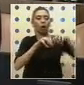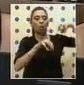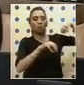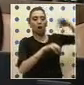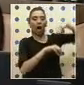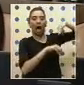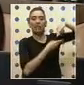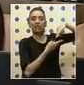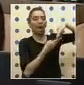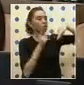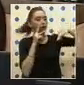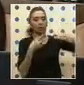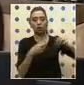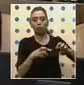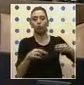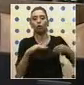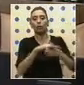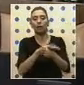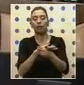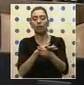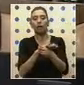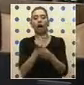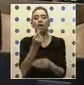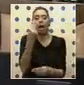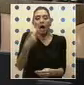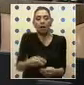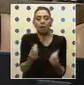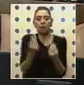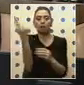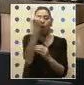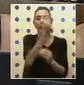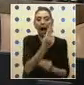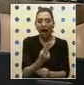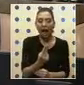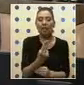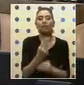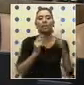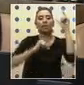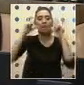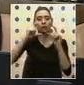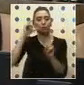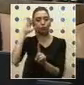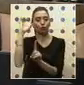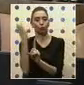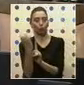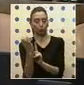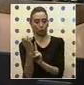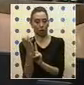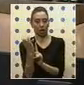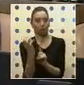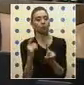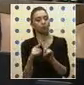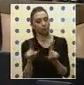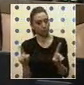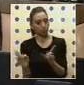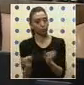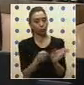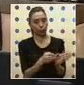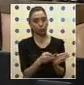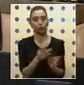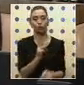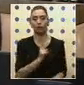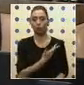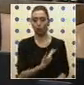sin oportunidades de acceso a la riqueza del patrimonio del arte y las diversas manifestaciones culturales. Por otro lado, señor presidente,